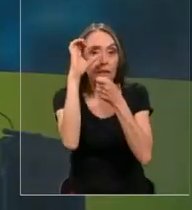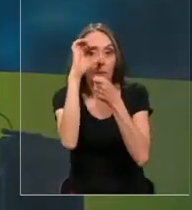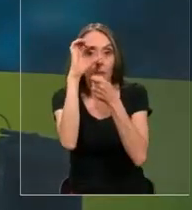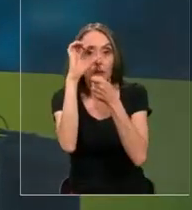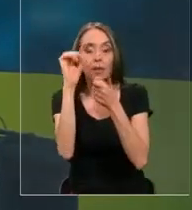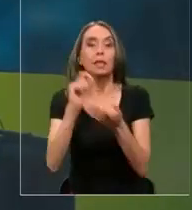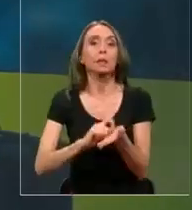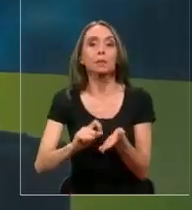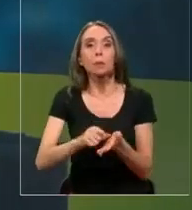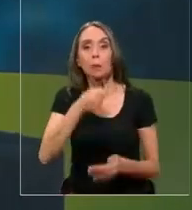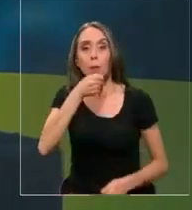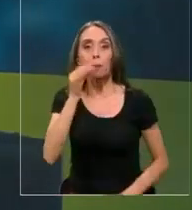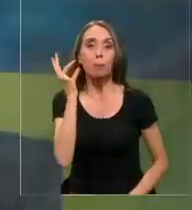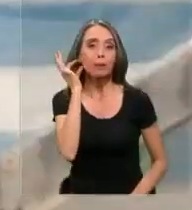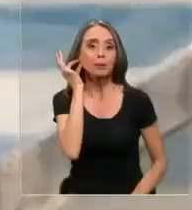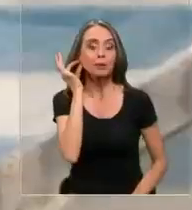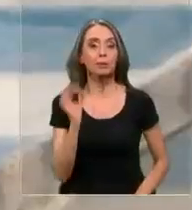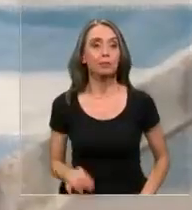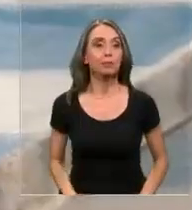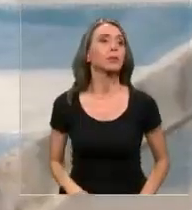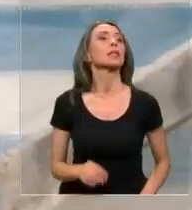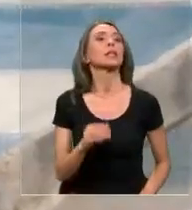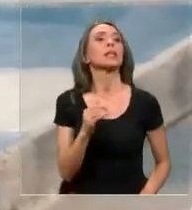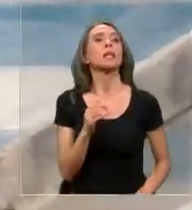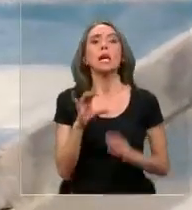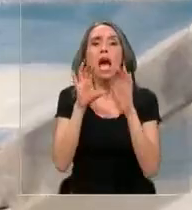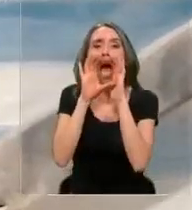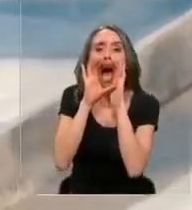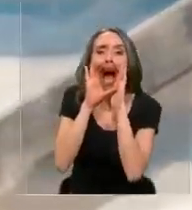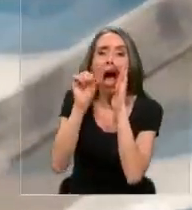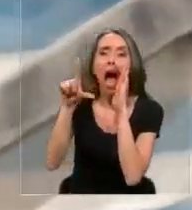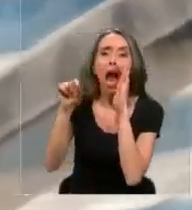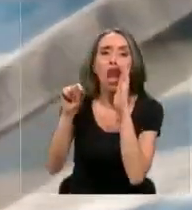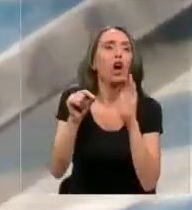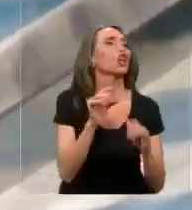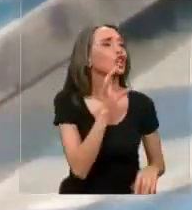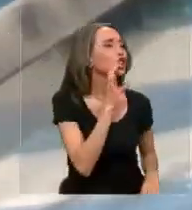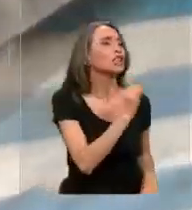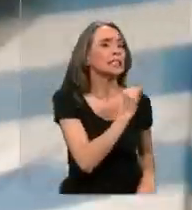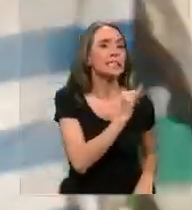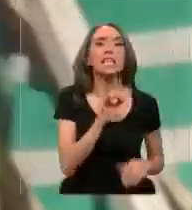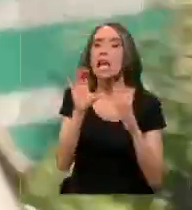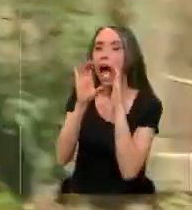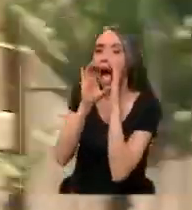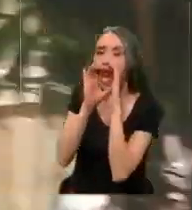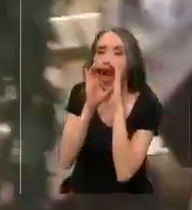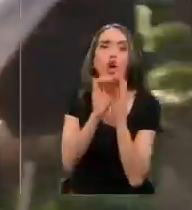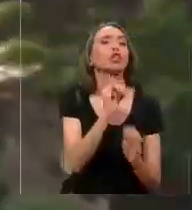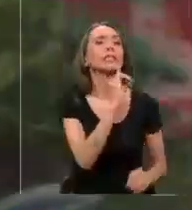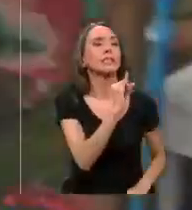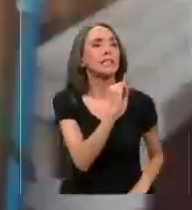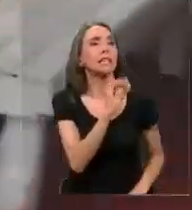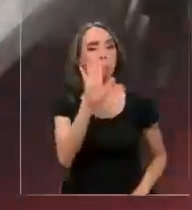de camila torres al final si hoy